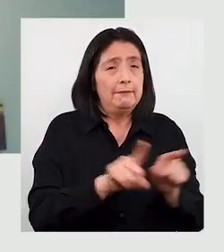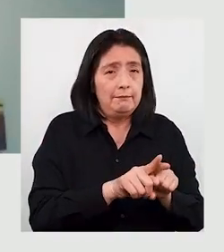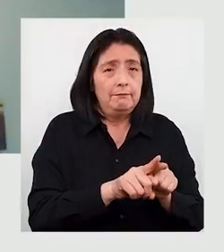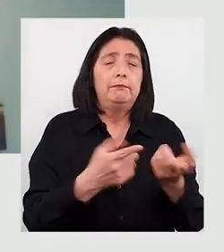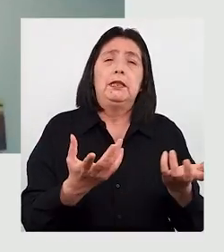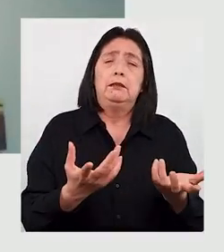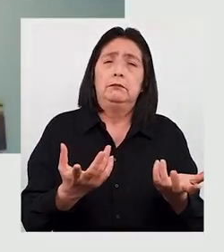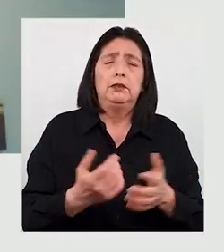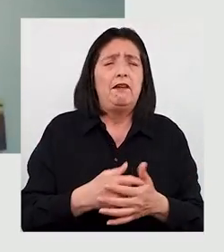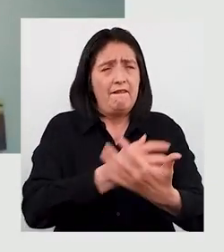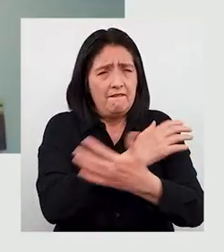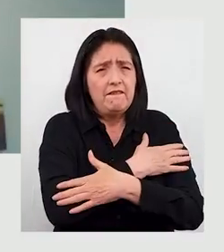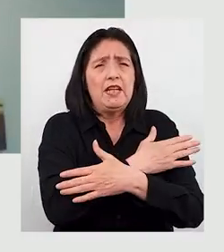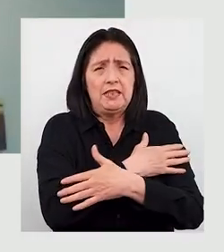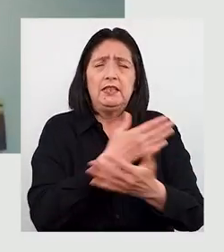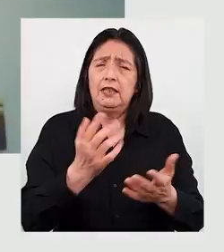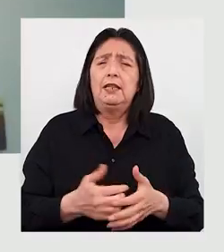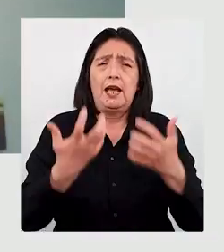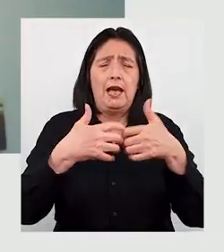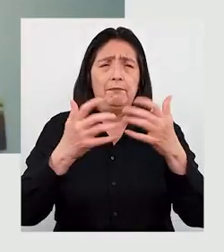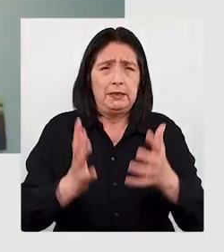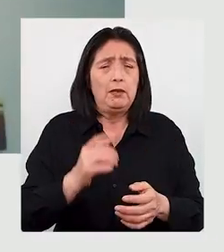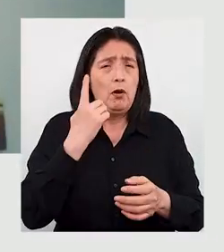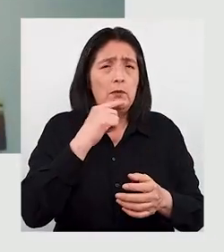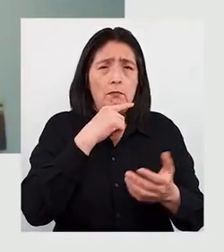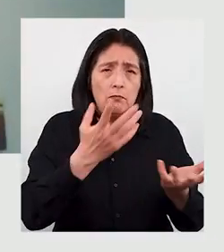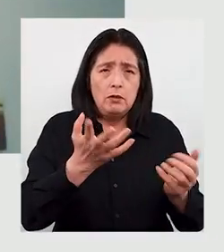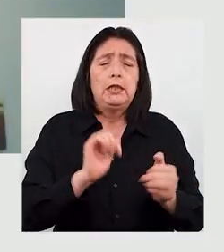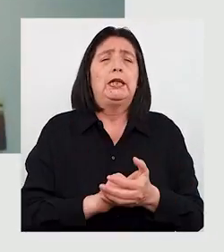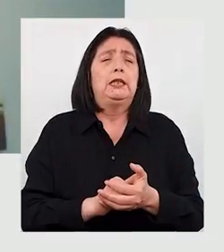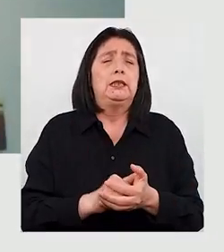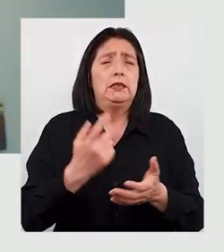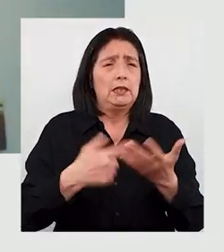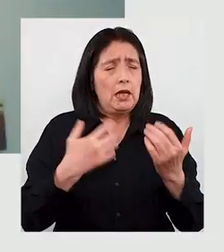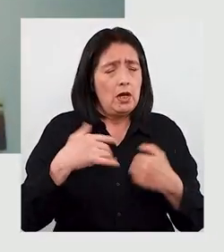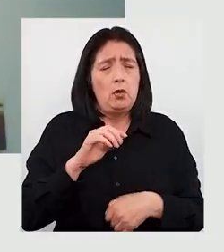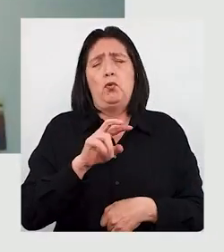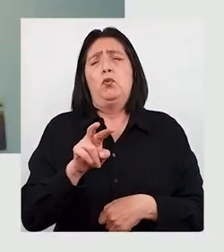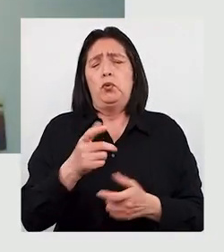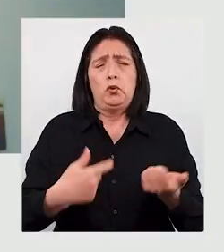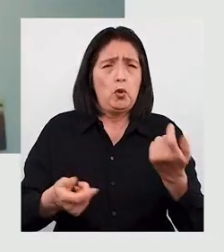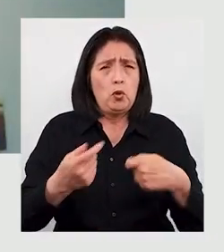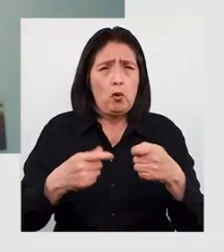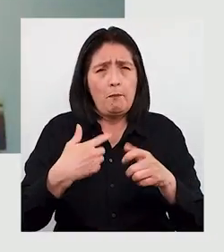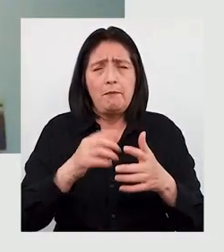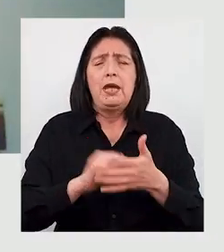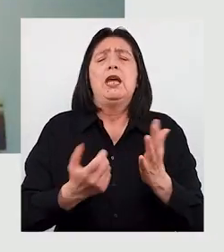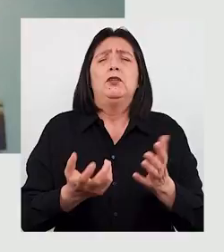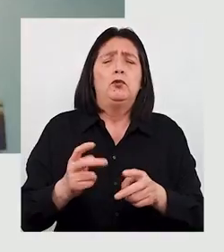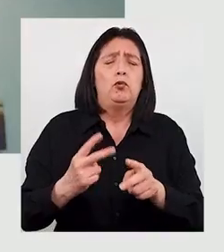También, por supuesto, felicitar a empresarias y empresarios que han visto en el comercio sostenible